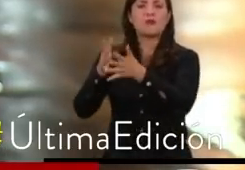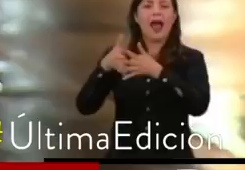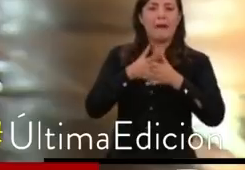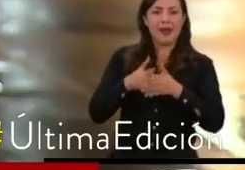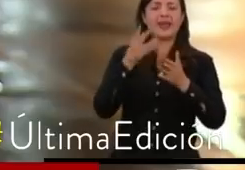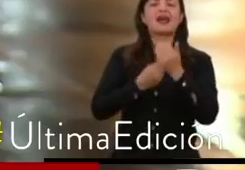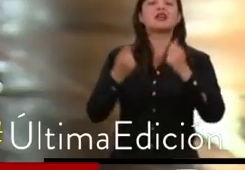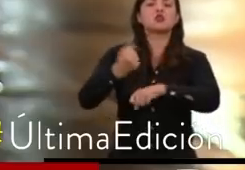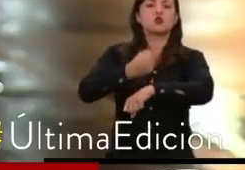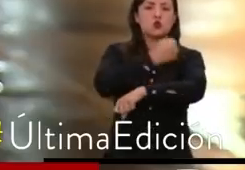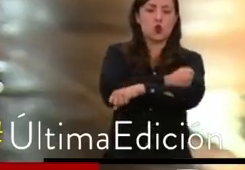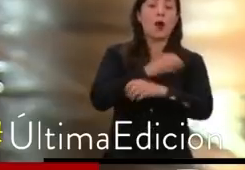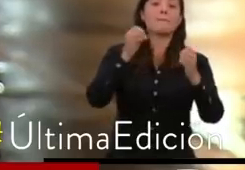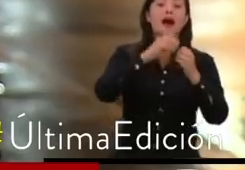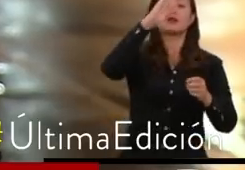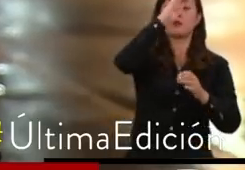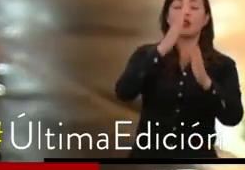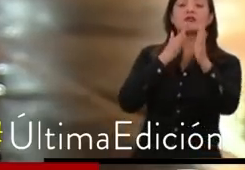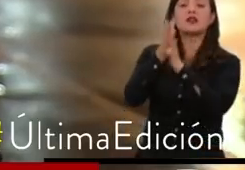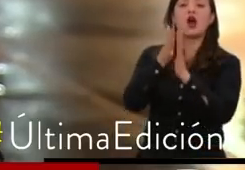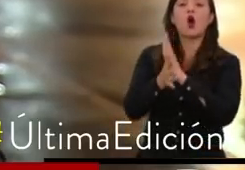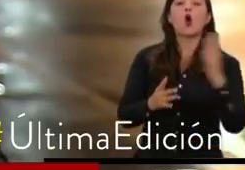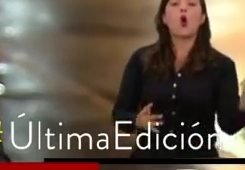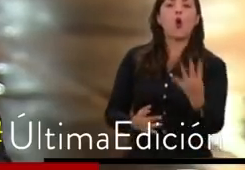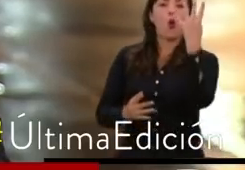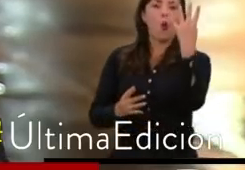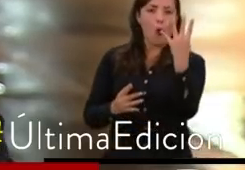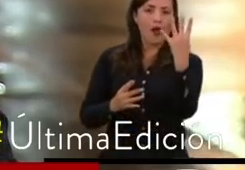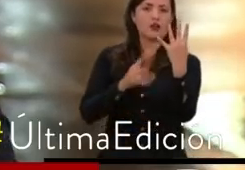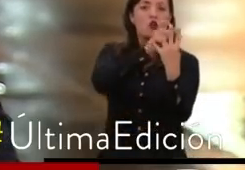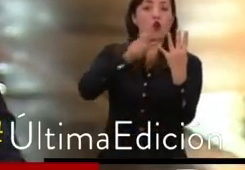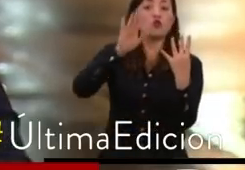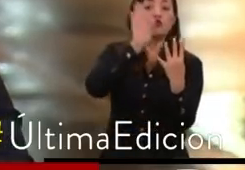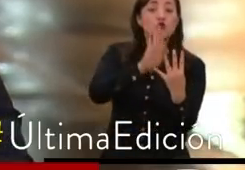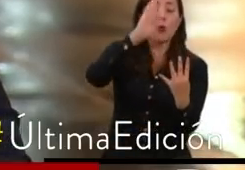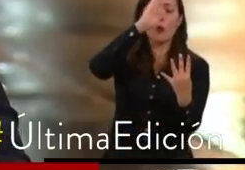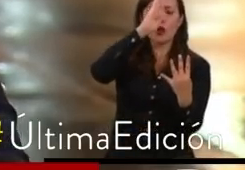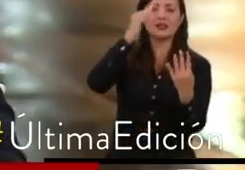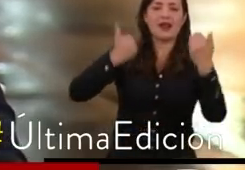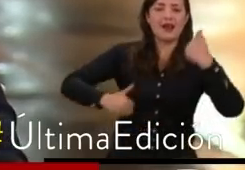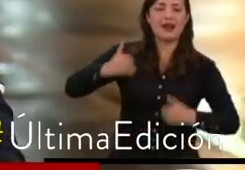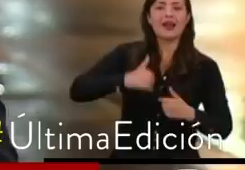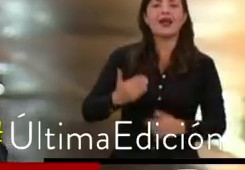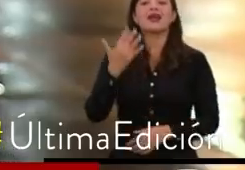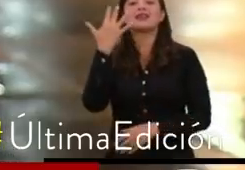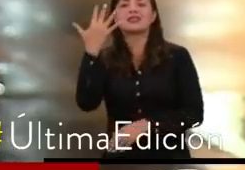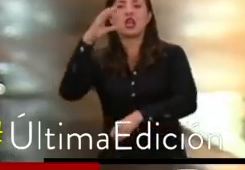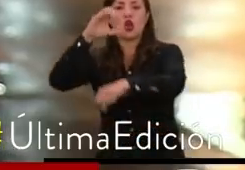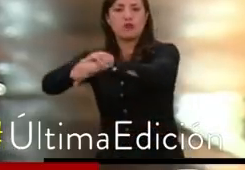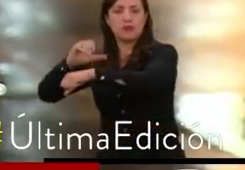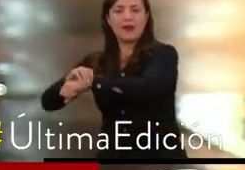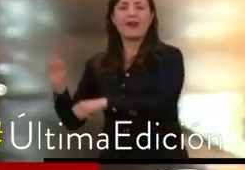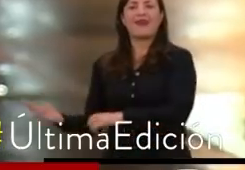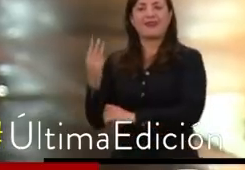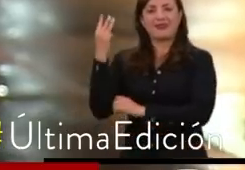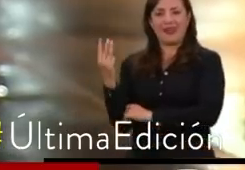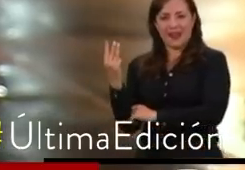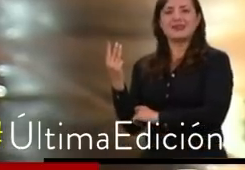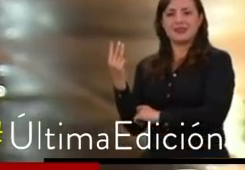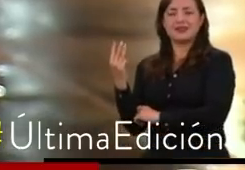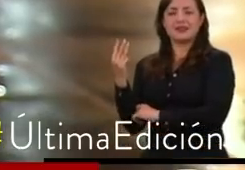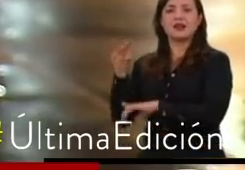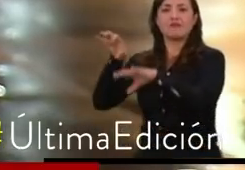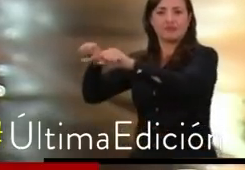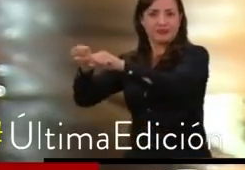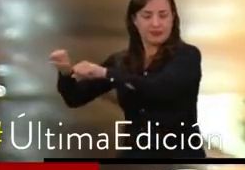La policía de Bogotá reporta hasta ahora 4 policías lesionados, 5 capturas y 3 aprehensiones. También hablamos porque